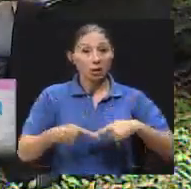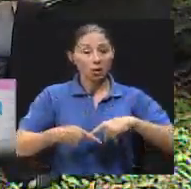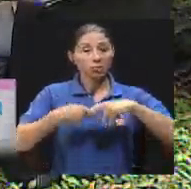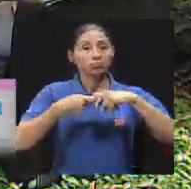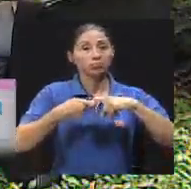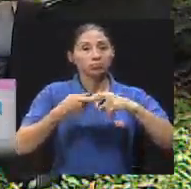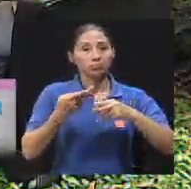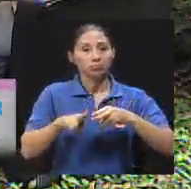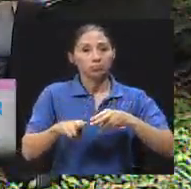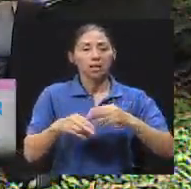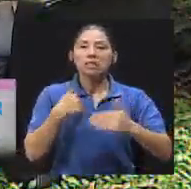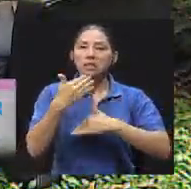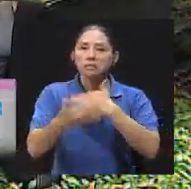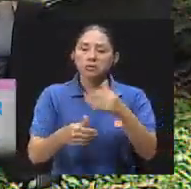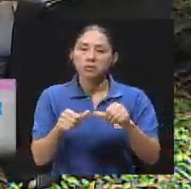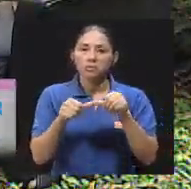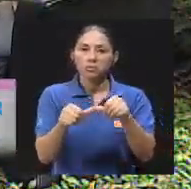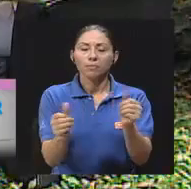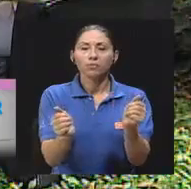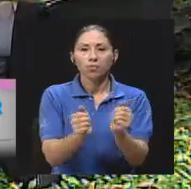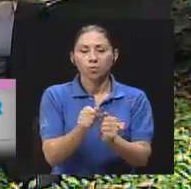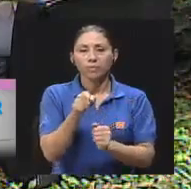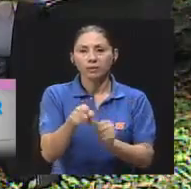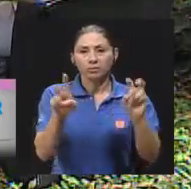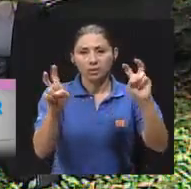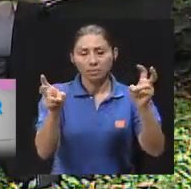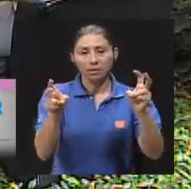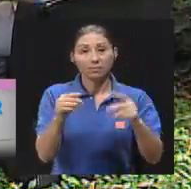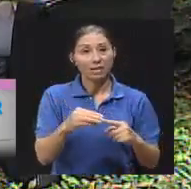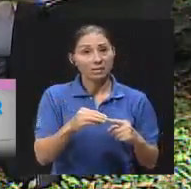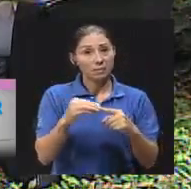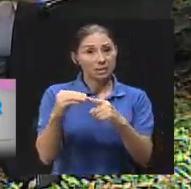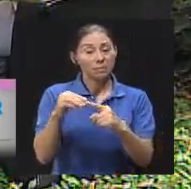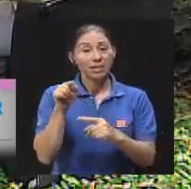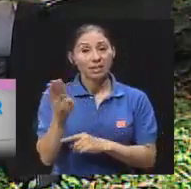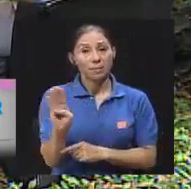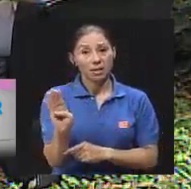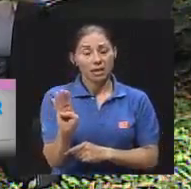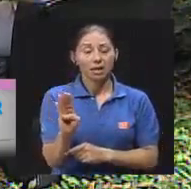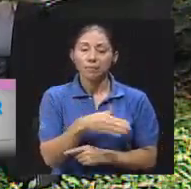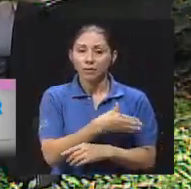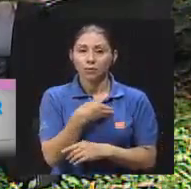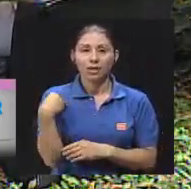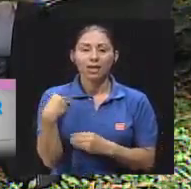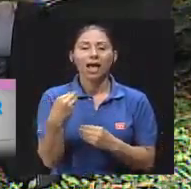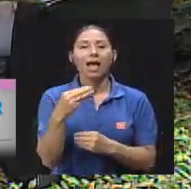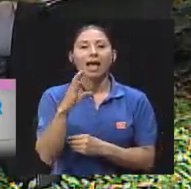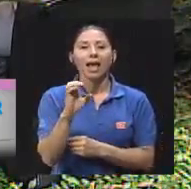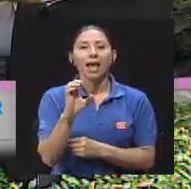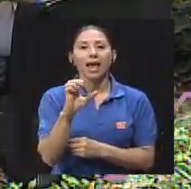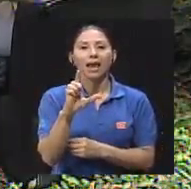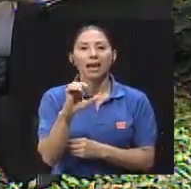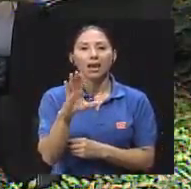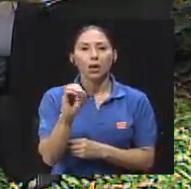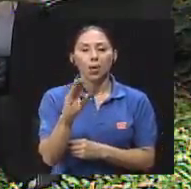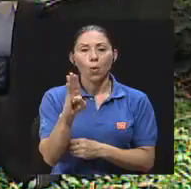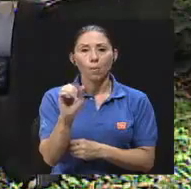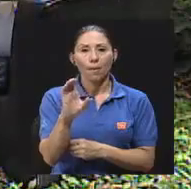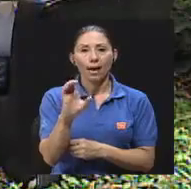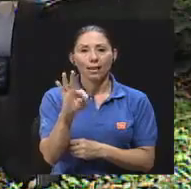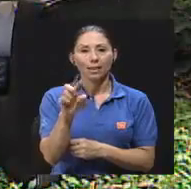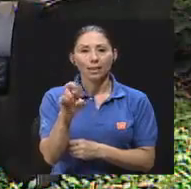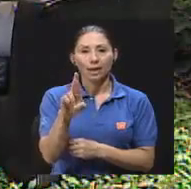breve pausa en esta conversación, doctor, para luego retomar estos aspectos, especialmente de esta bacteria. Me gustaría hablar más también de Helicobacter pylori y